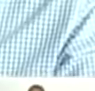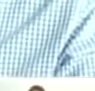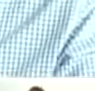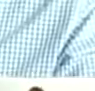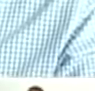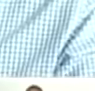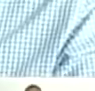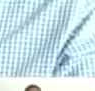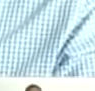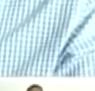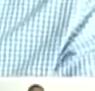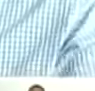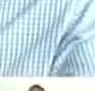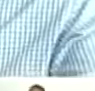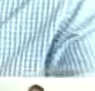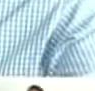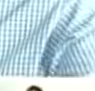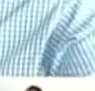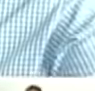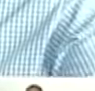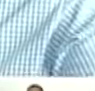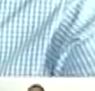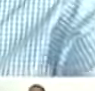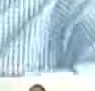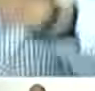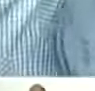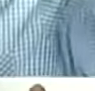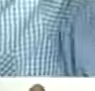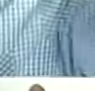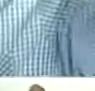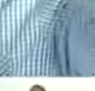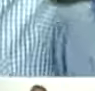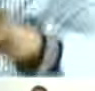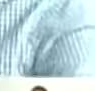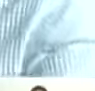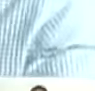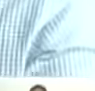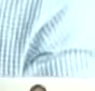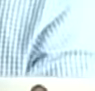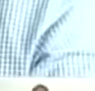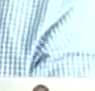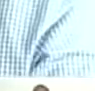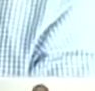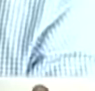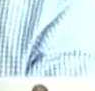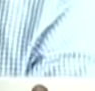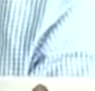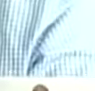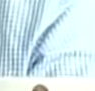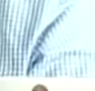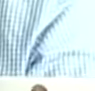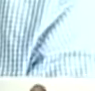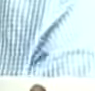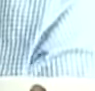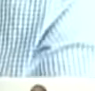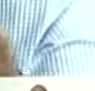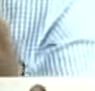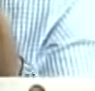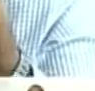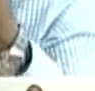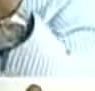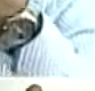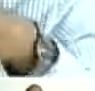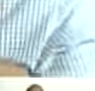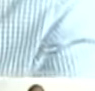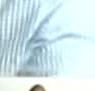fuerza. Y lo que estamos construyendo es para 2030 o más. Todo lo que estamos